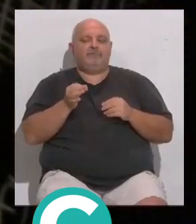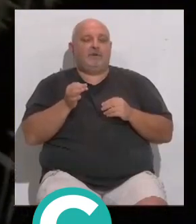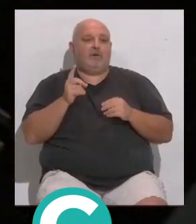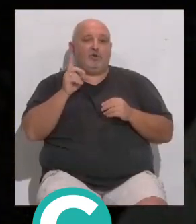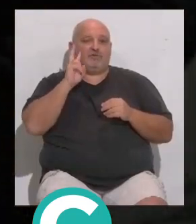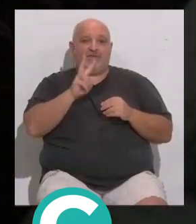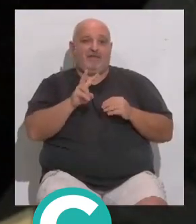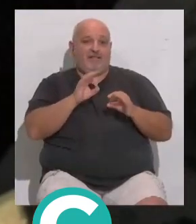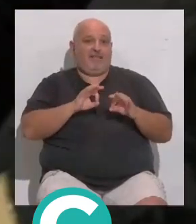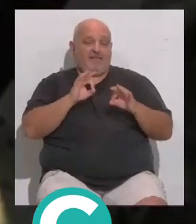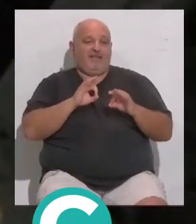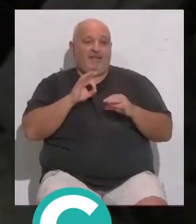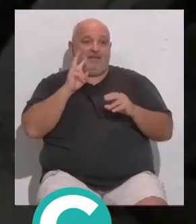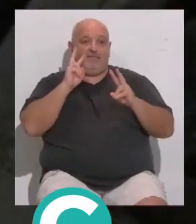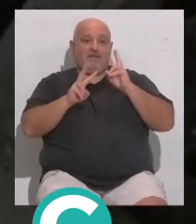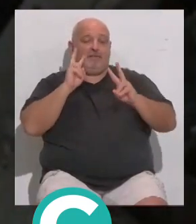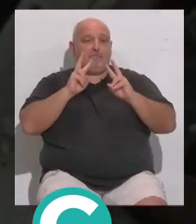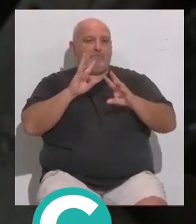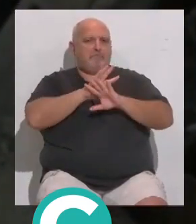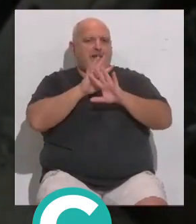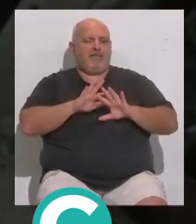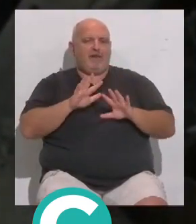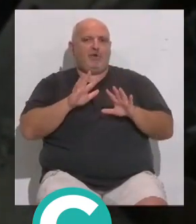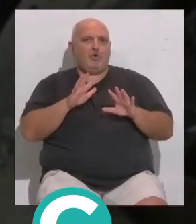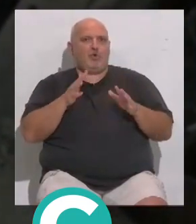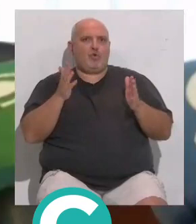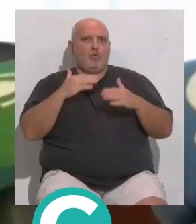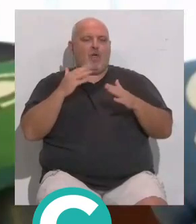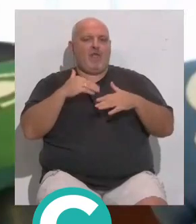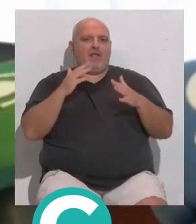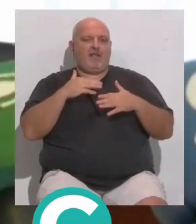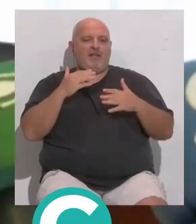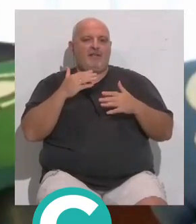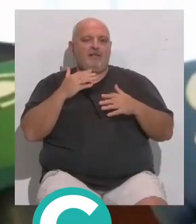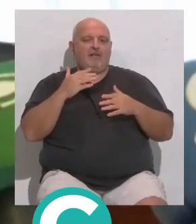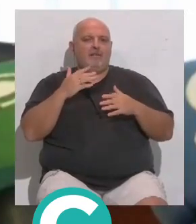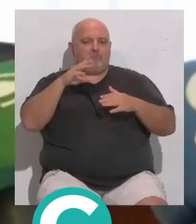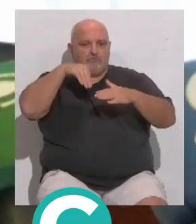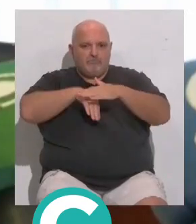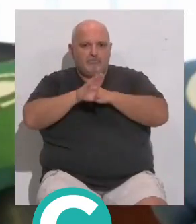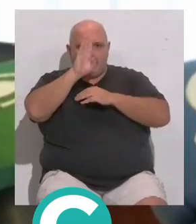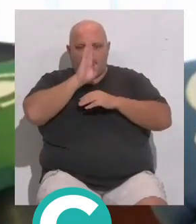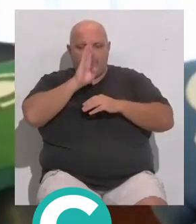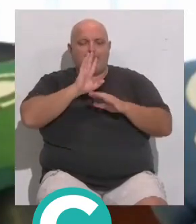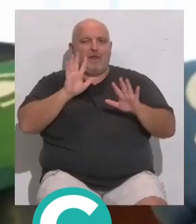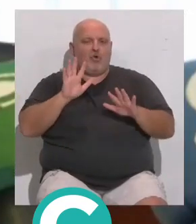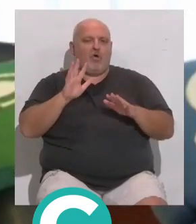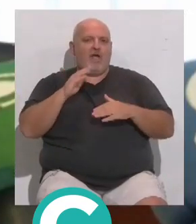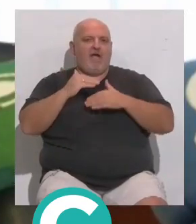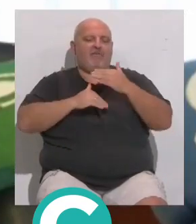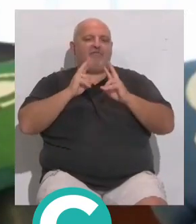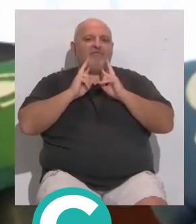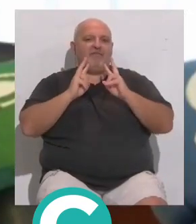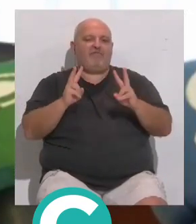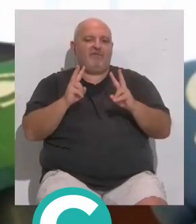ve, es algo que no visiblemente no hay un espacio que se pueda señalar, pero creemos que el avance y el